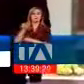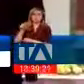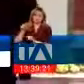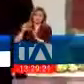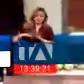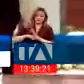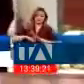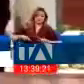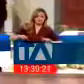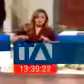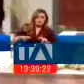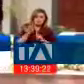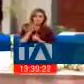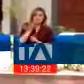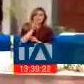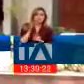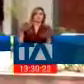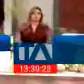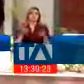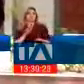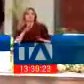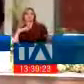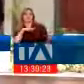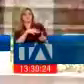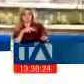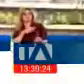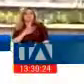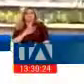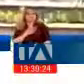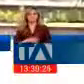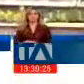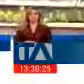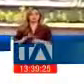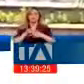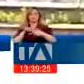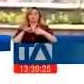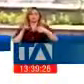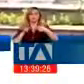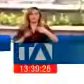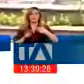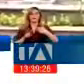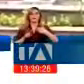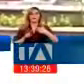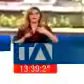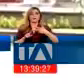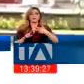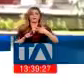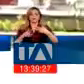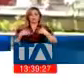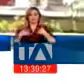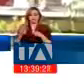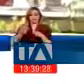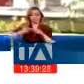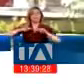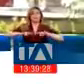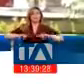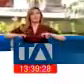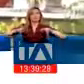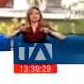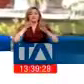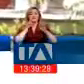siendo investigados, han intentado atacarme a mí. En los tres casos, soy parte de las investigaciones, ya sea